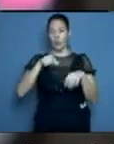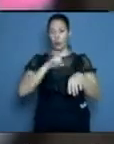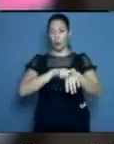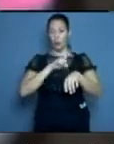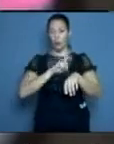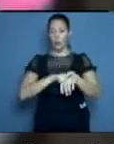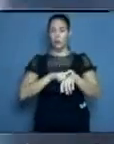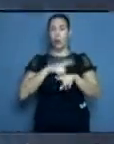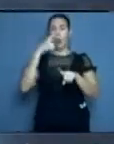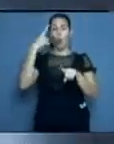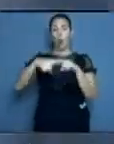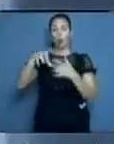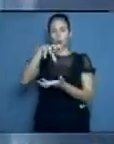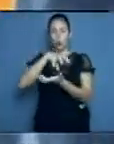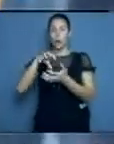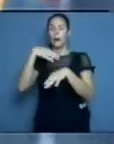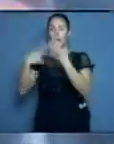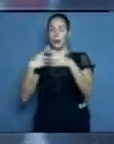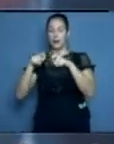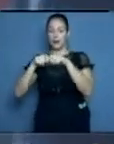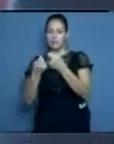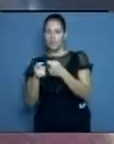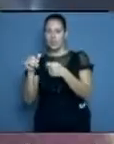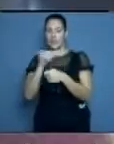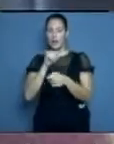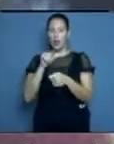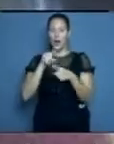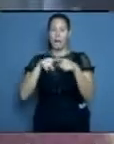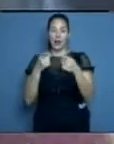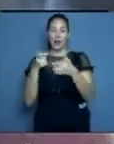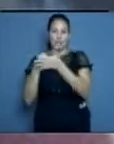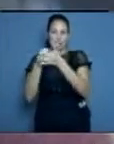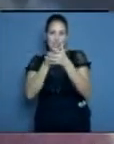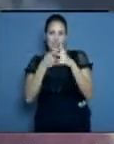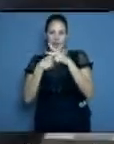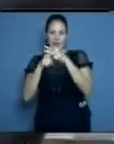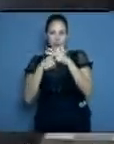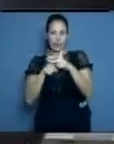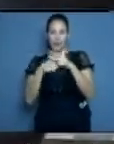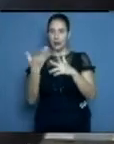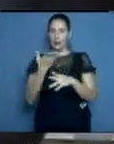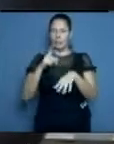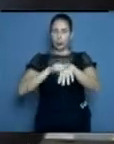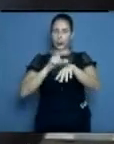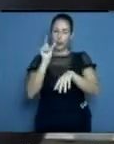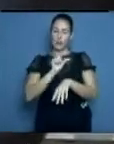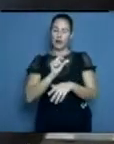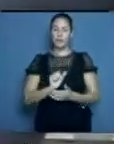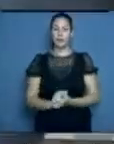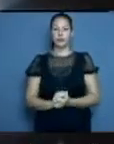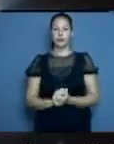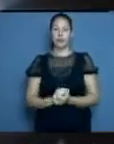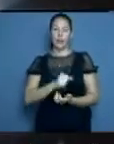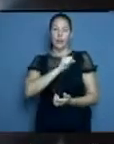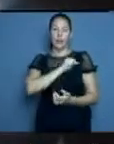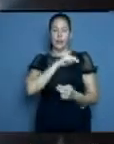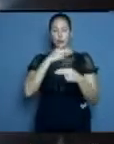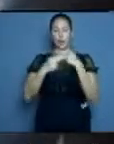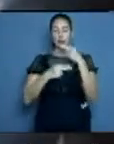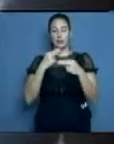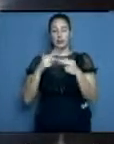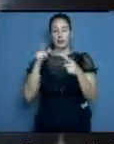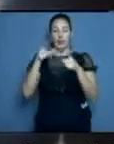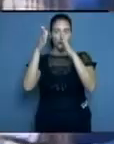existencia de otros salideros, en la medida en que enfríe, para así accionar en el menor tiempo posible. Hablamos de lograr una hermeticidad, según